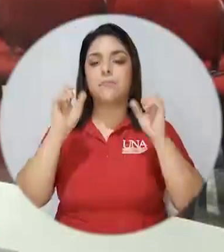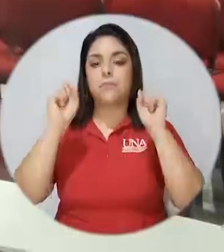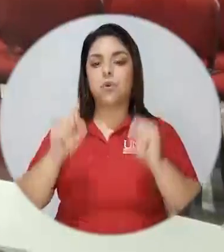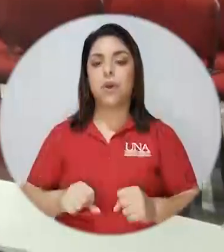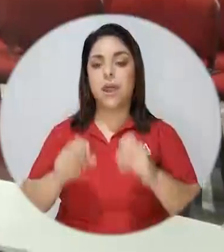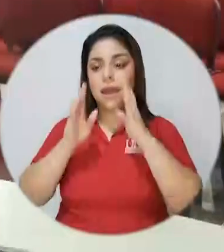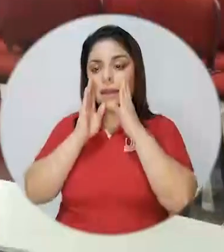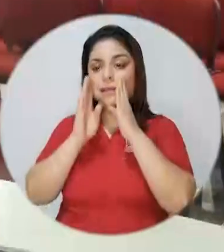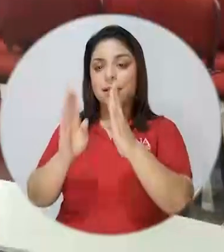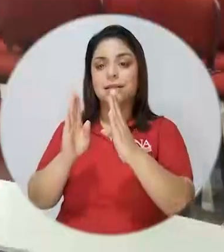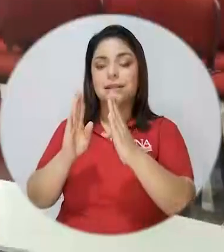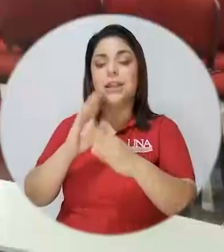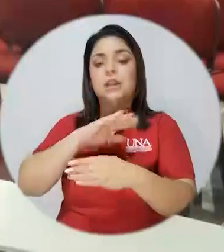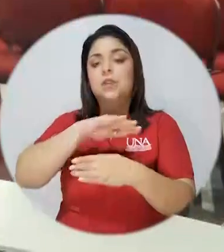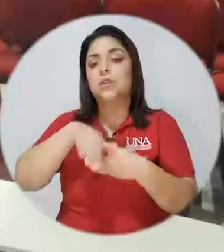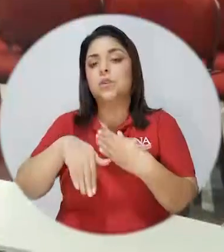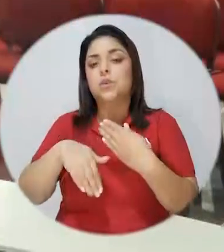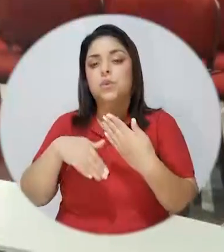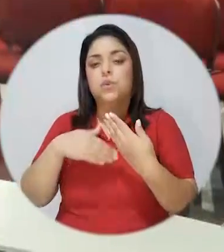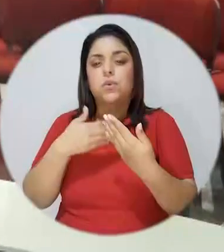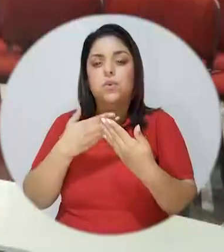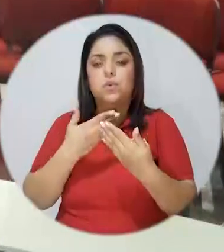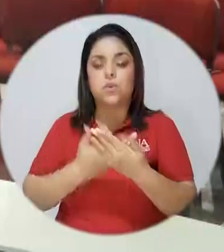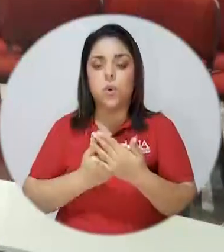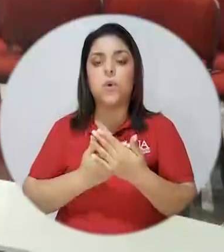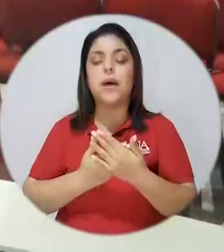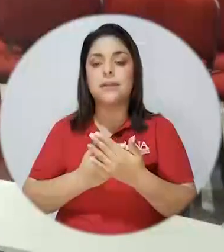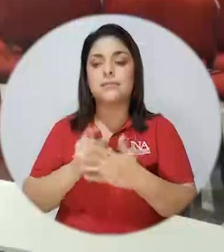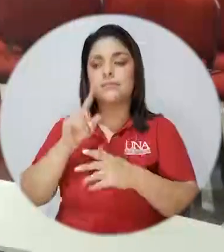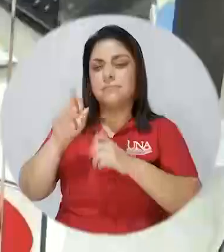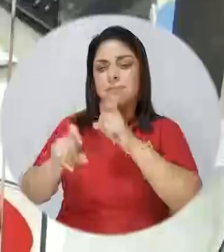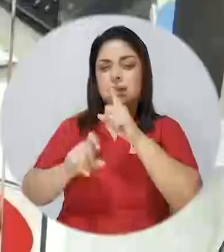para poder atender todas las